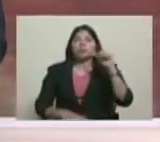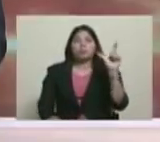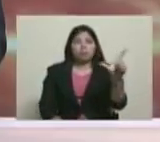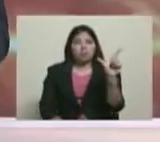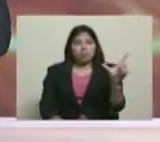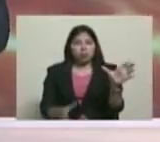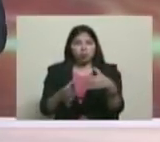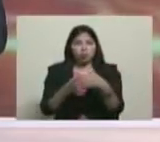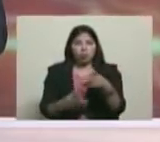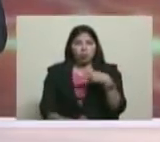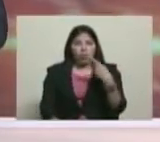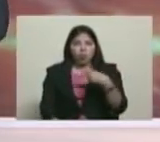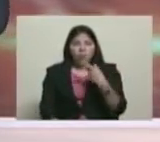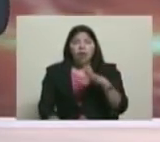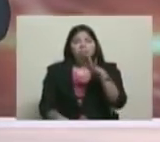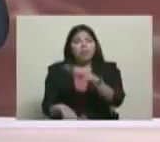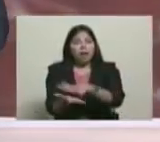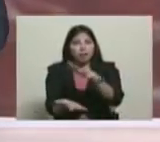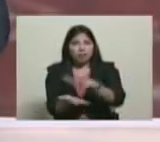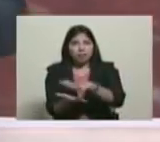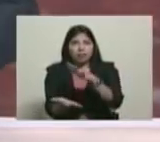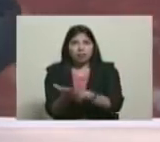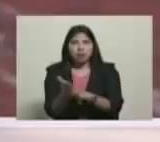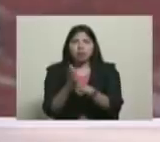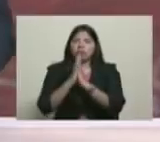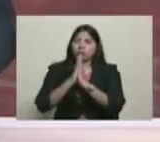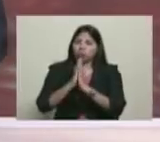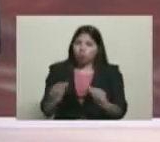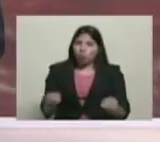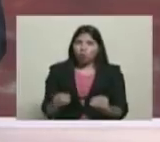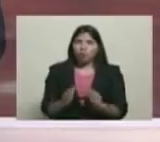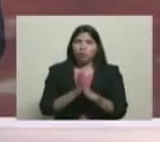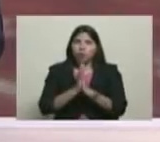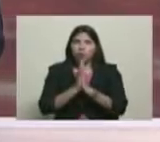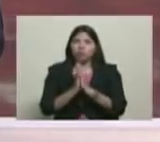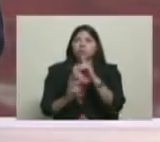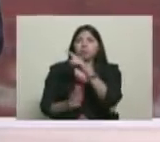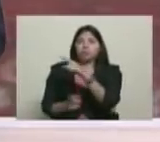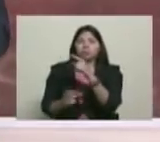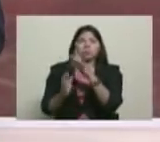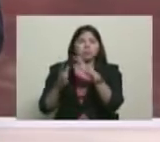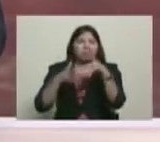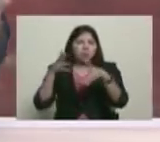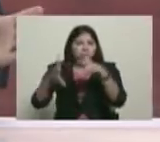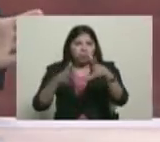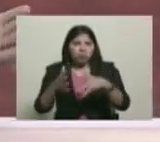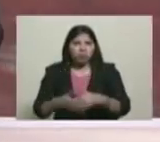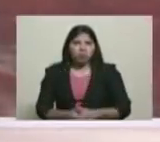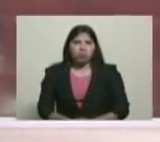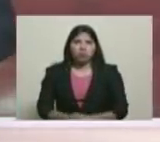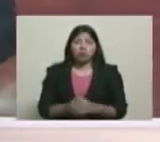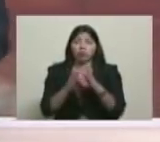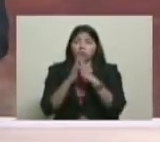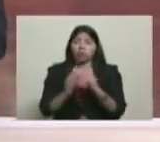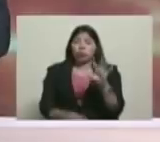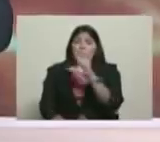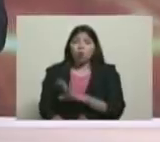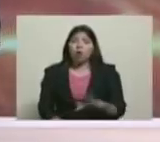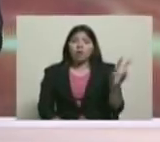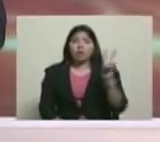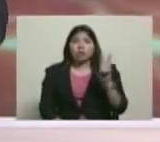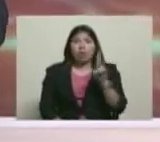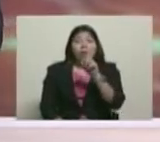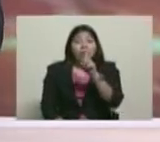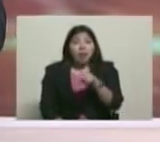Venezuela, Diosdado Cabello. Tranquilidad absoluta, así define Diosdado Cabello la situación actual en todo el territorio venezolano e